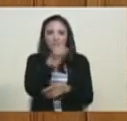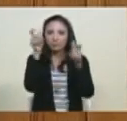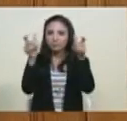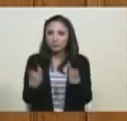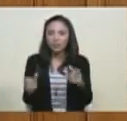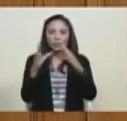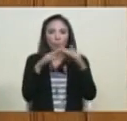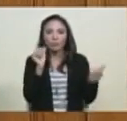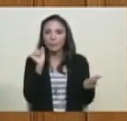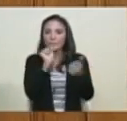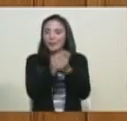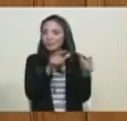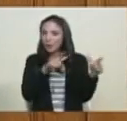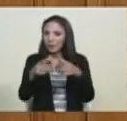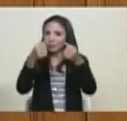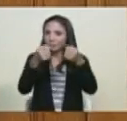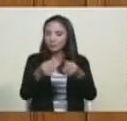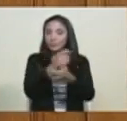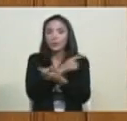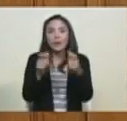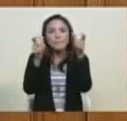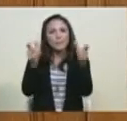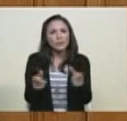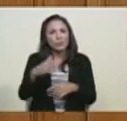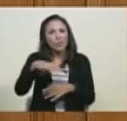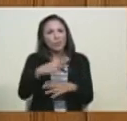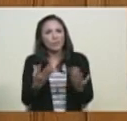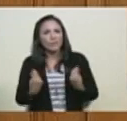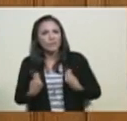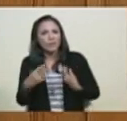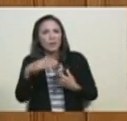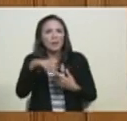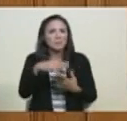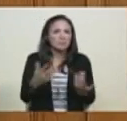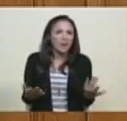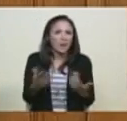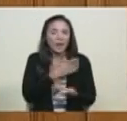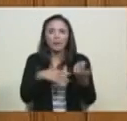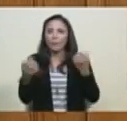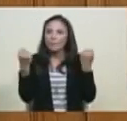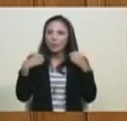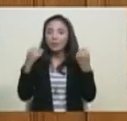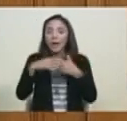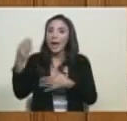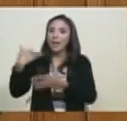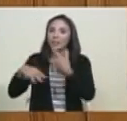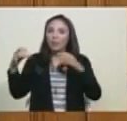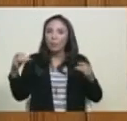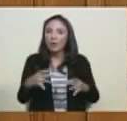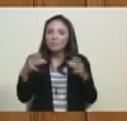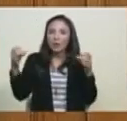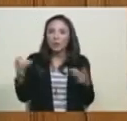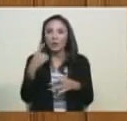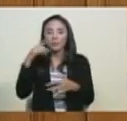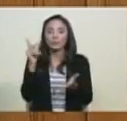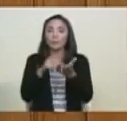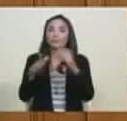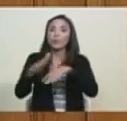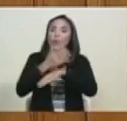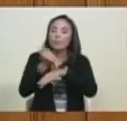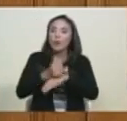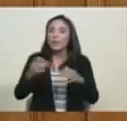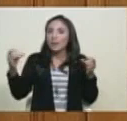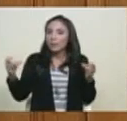confesos. Son personas que fueron entrenadas en las guarimbas, todos, partícipes de las